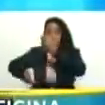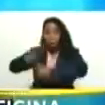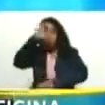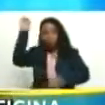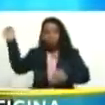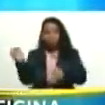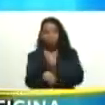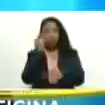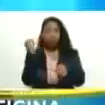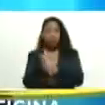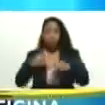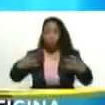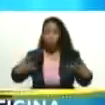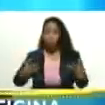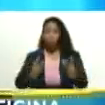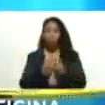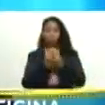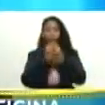trabajo conjunto